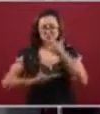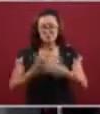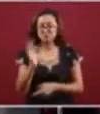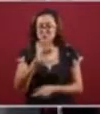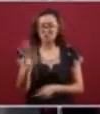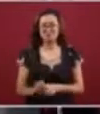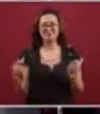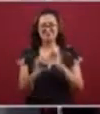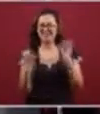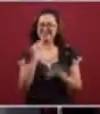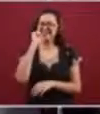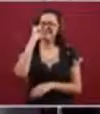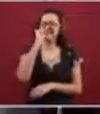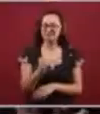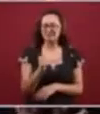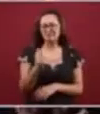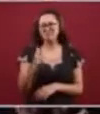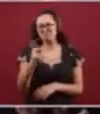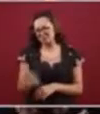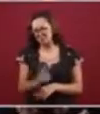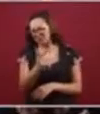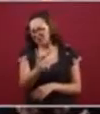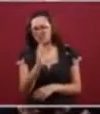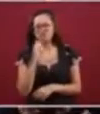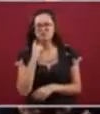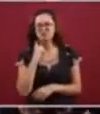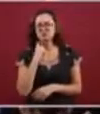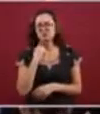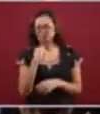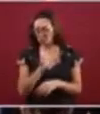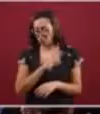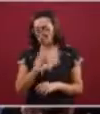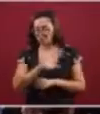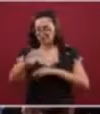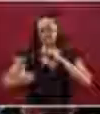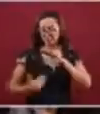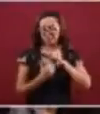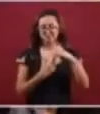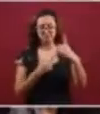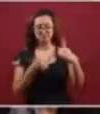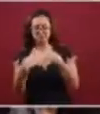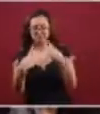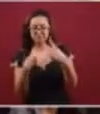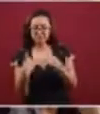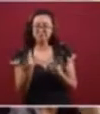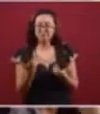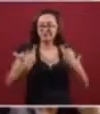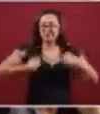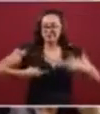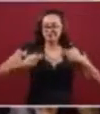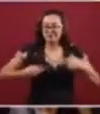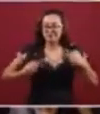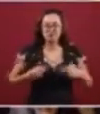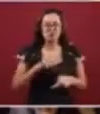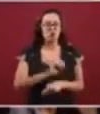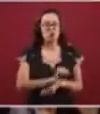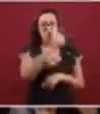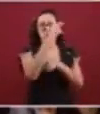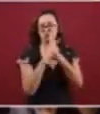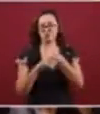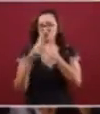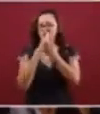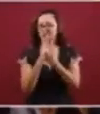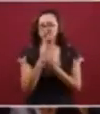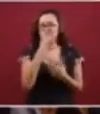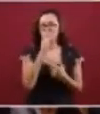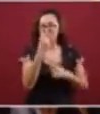de un porcentaje. Preguntarte si van a instalar estas mesas de negociación con ellos. Son personas que, bueno, pues están en el extranjero, no